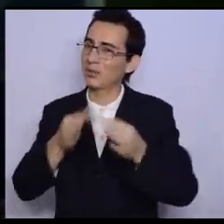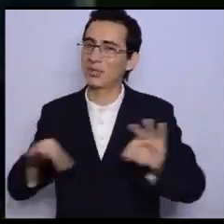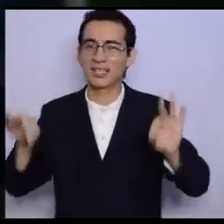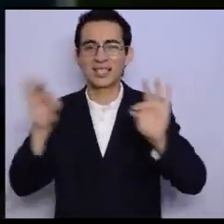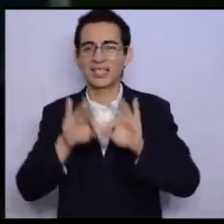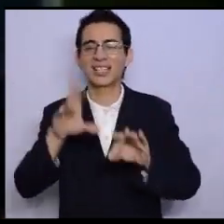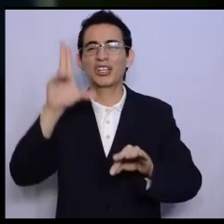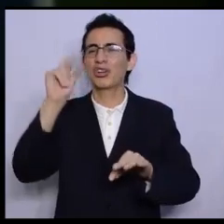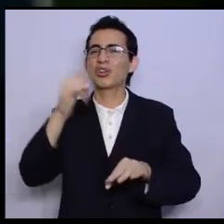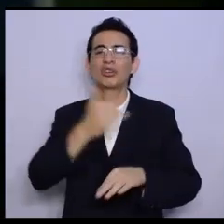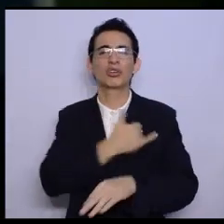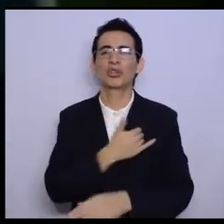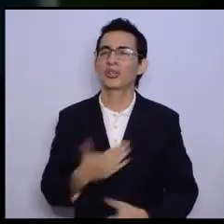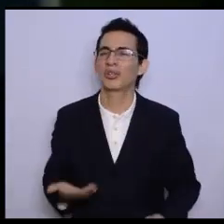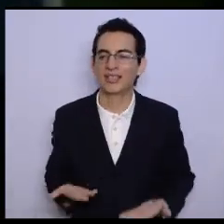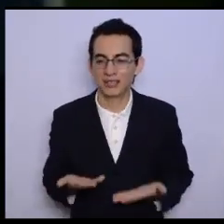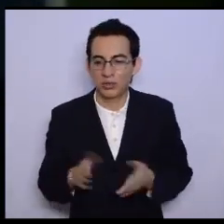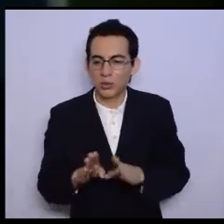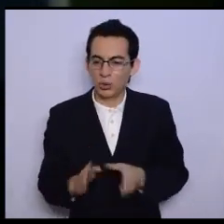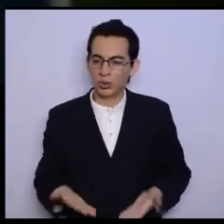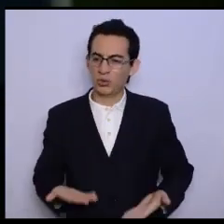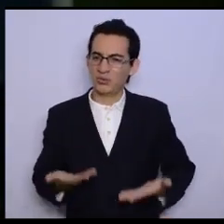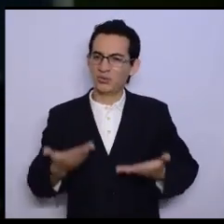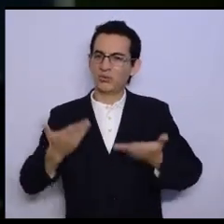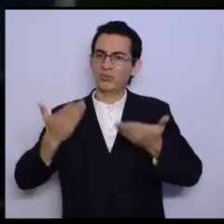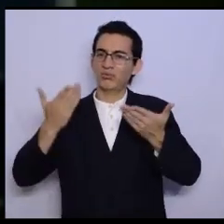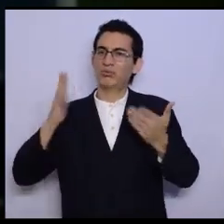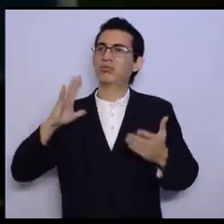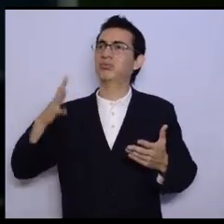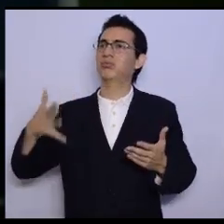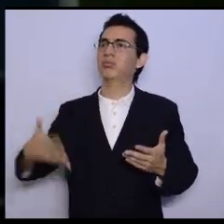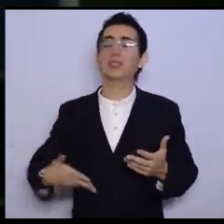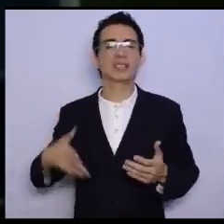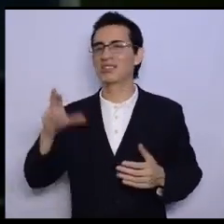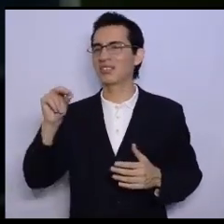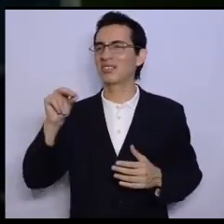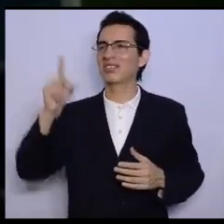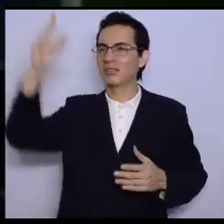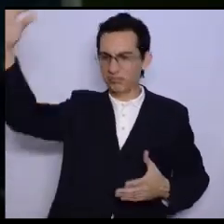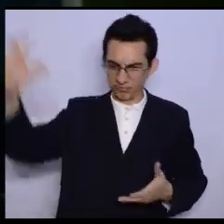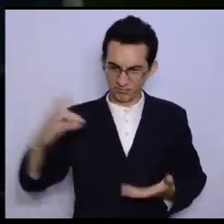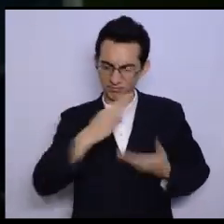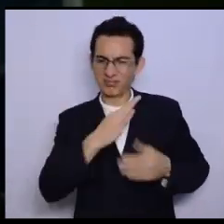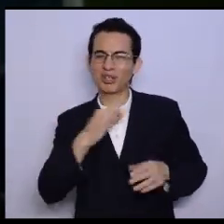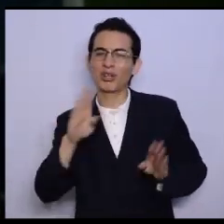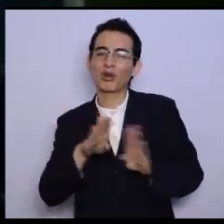me exaltase desmedidamente, me fue dado un aguijón en mi carne.